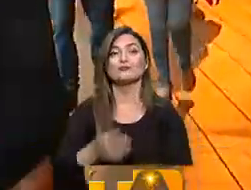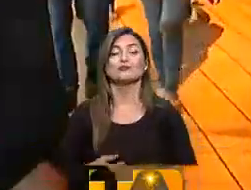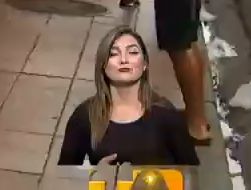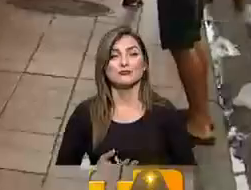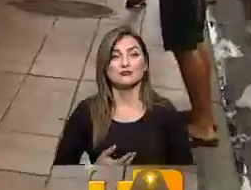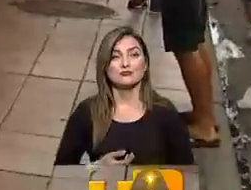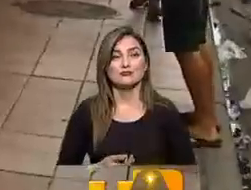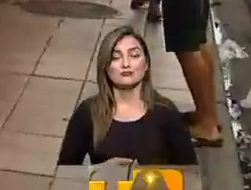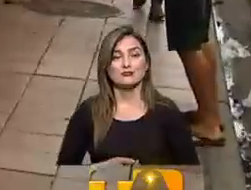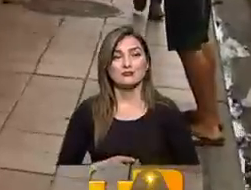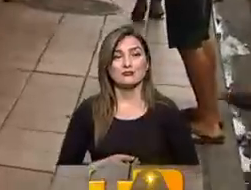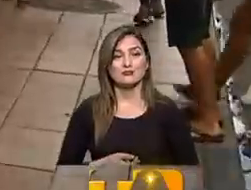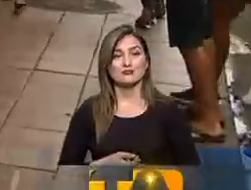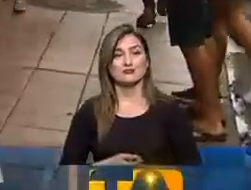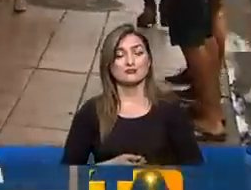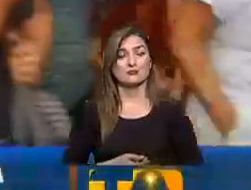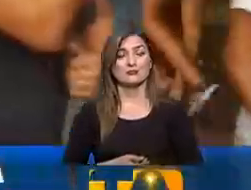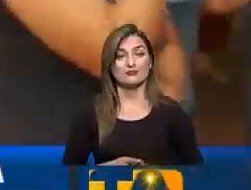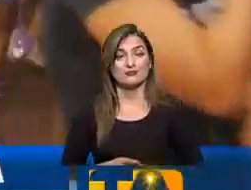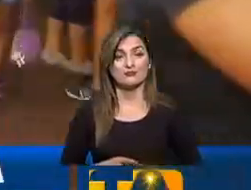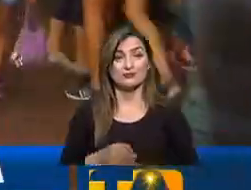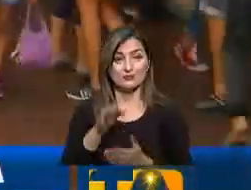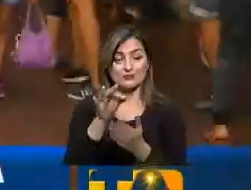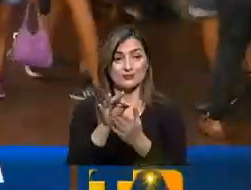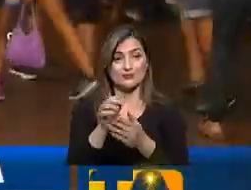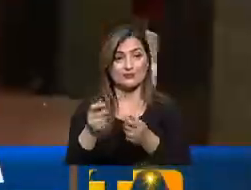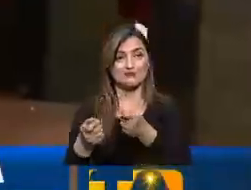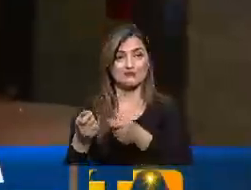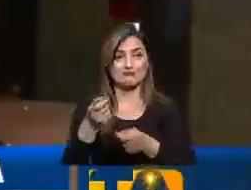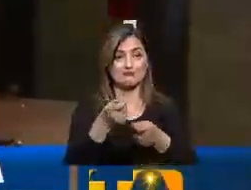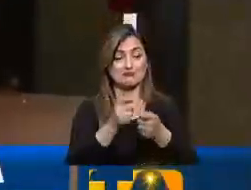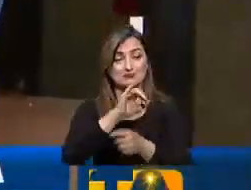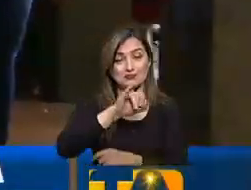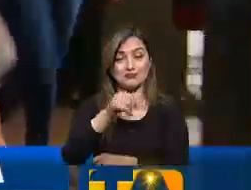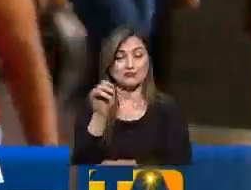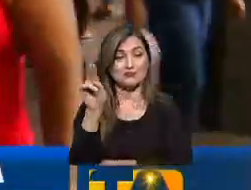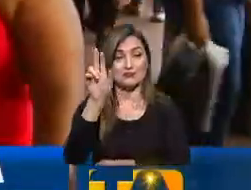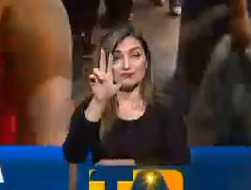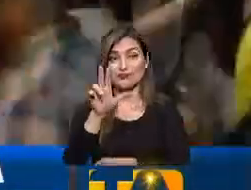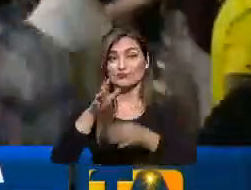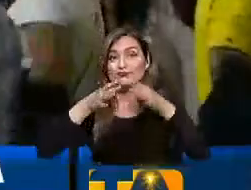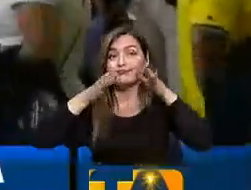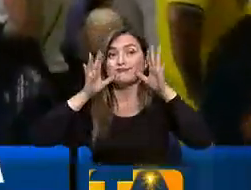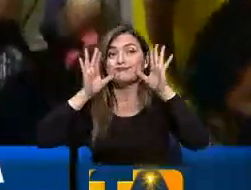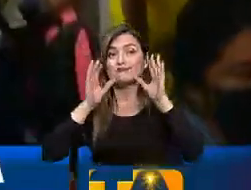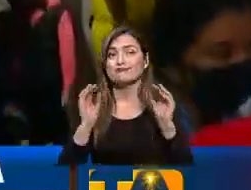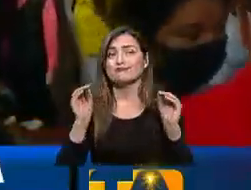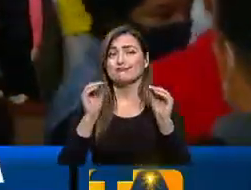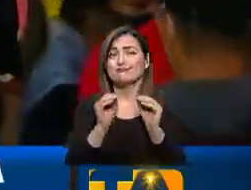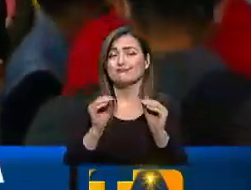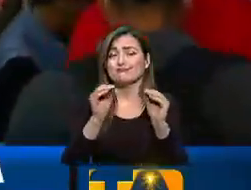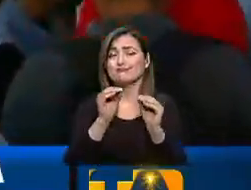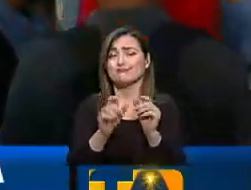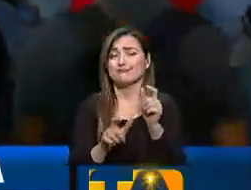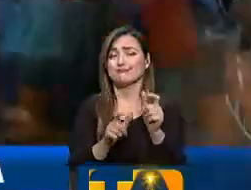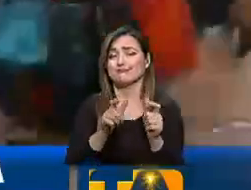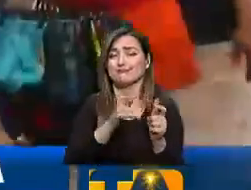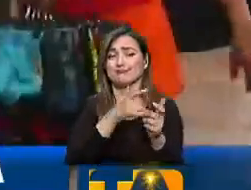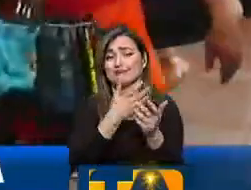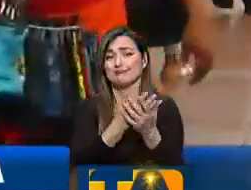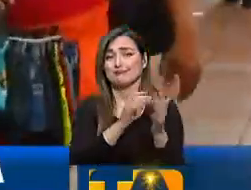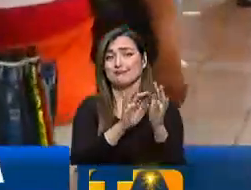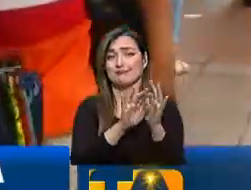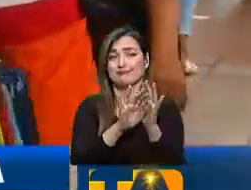veamos. Las horas pasaban y a la Bahía de Guayaquil este jueves 23 de diciembre cada vez más gente llegaba. En